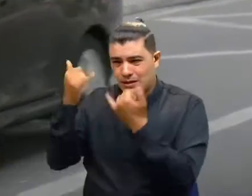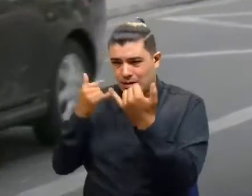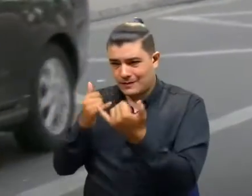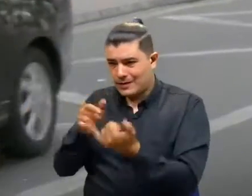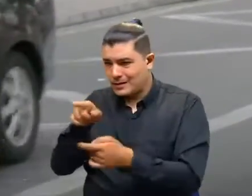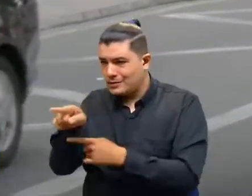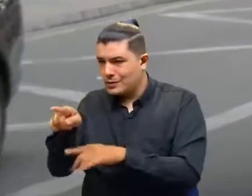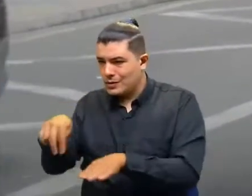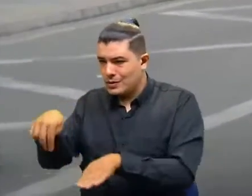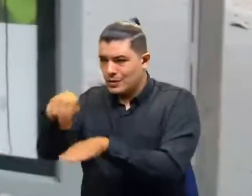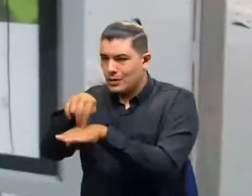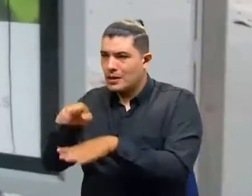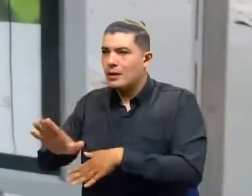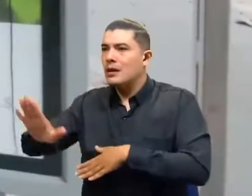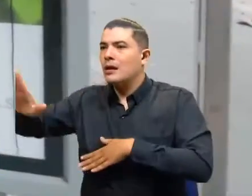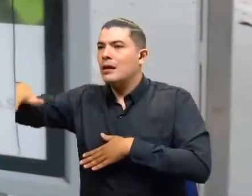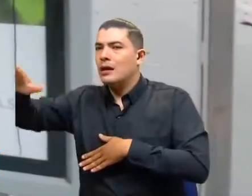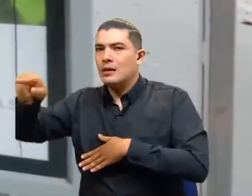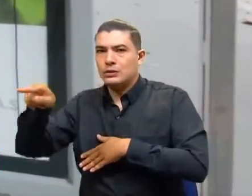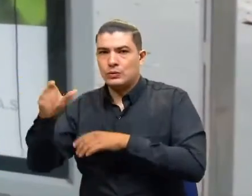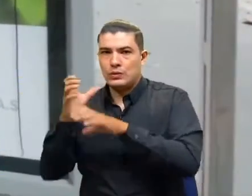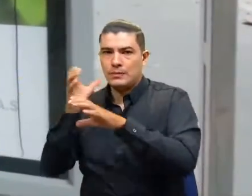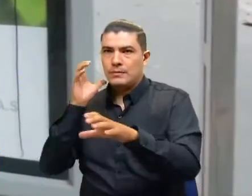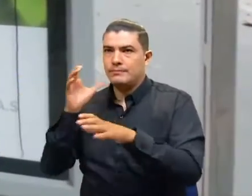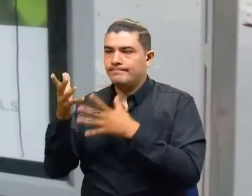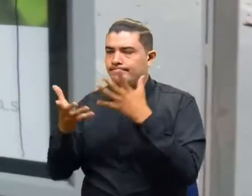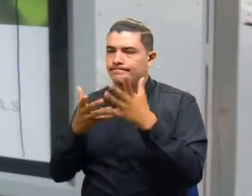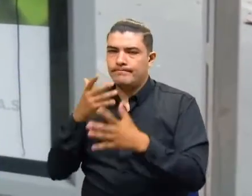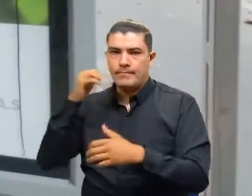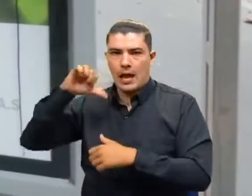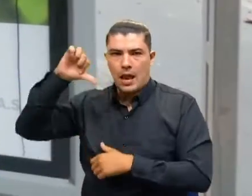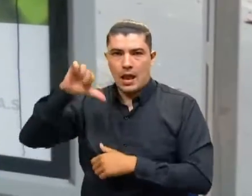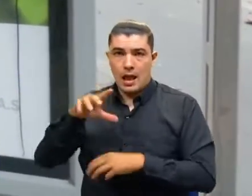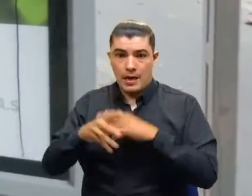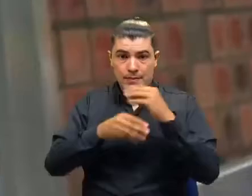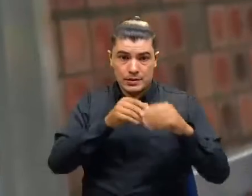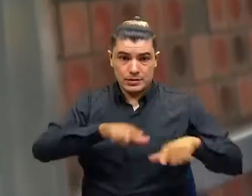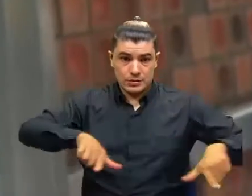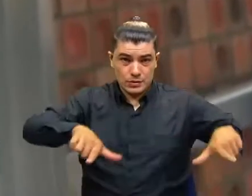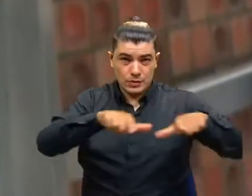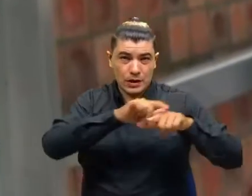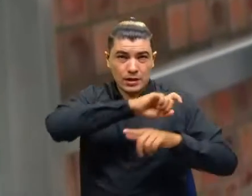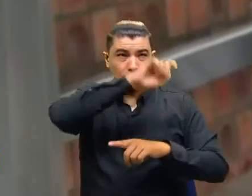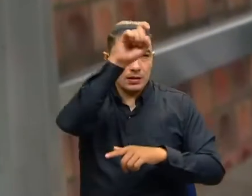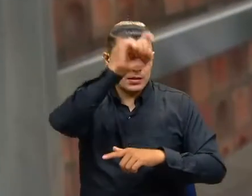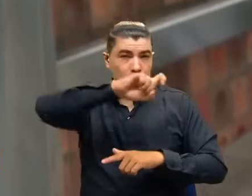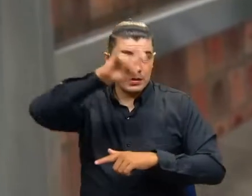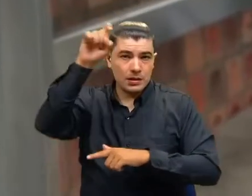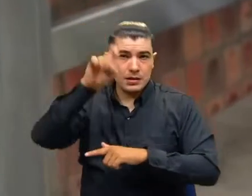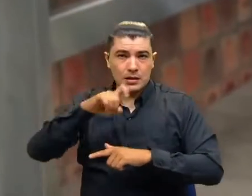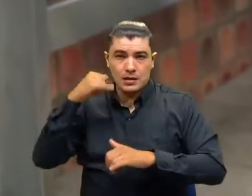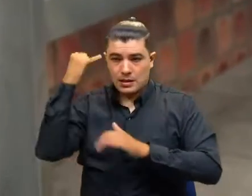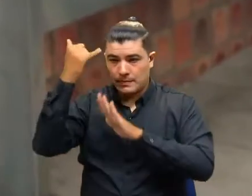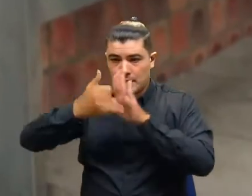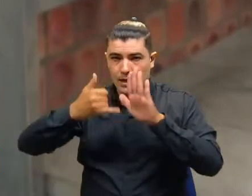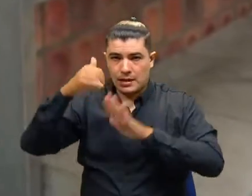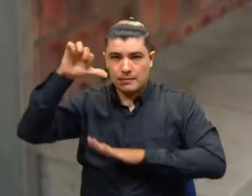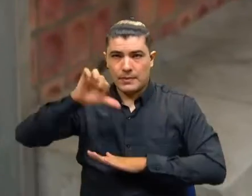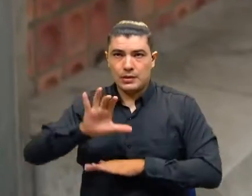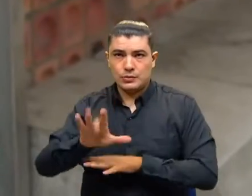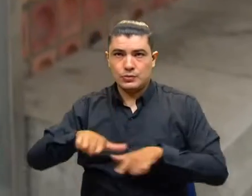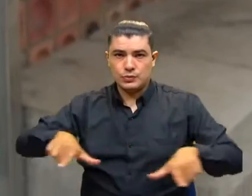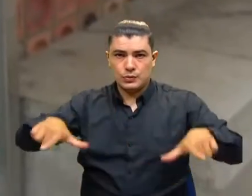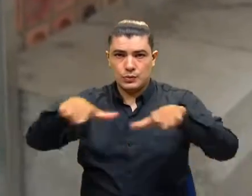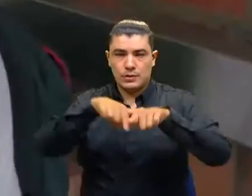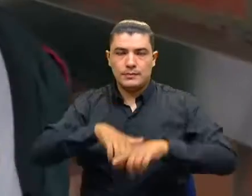la ciudad. A esto se le suma el mal estado en el que se encuentran, pues hay varios de estos sitios con grafitis, dando así una mala imagen al lugar.